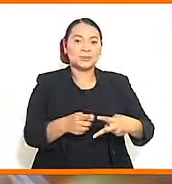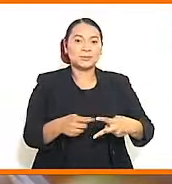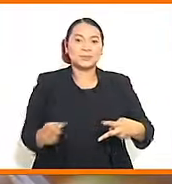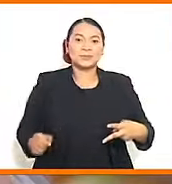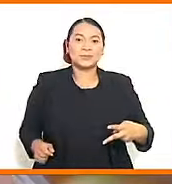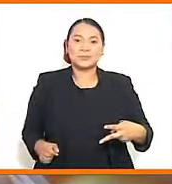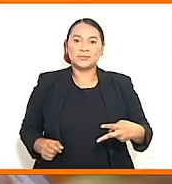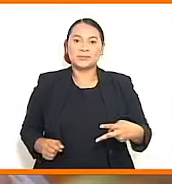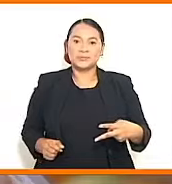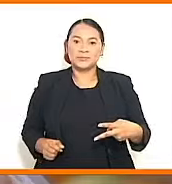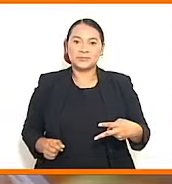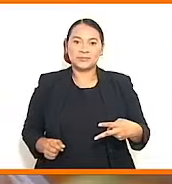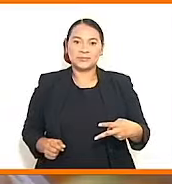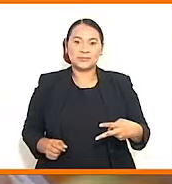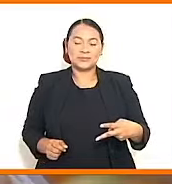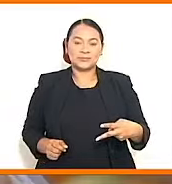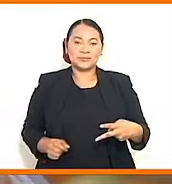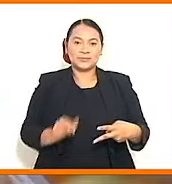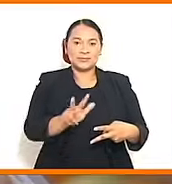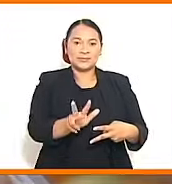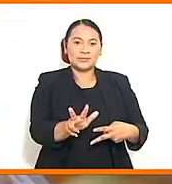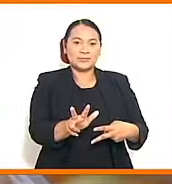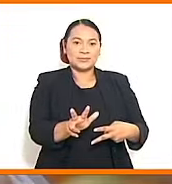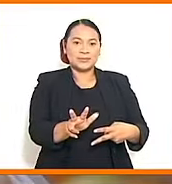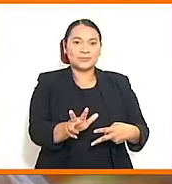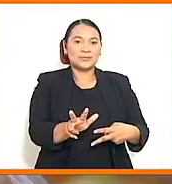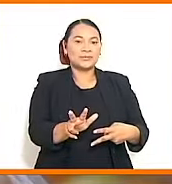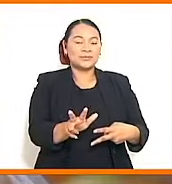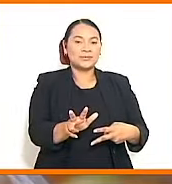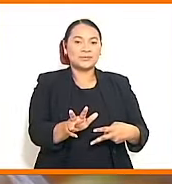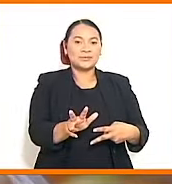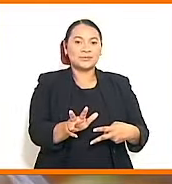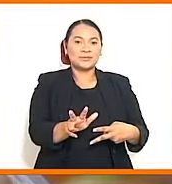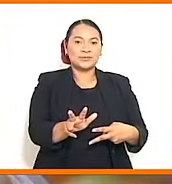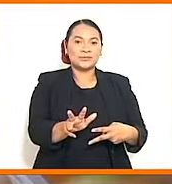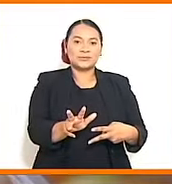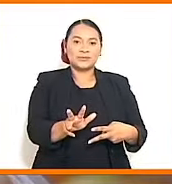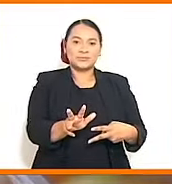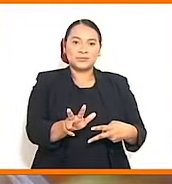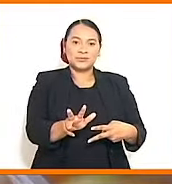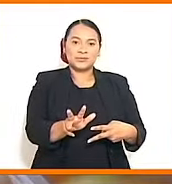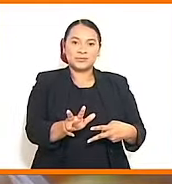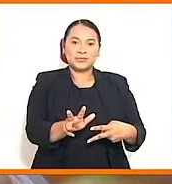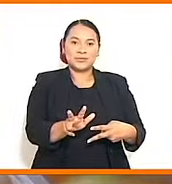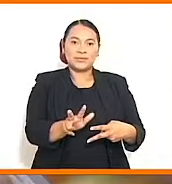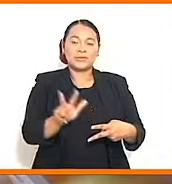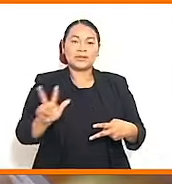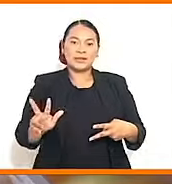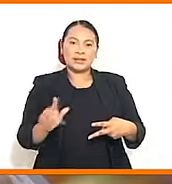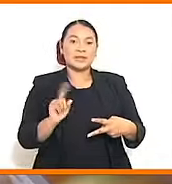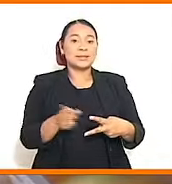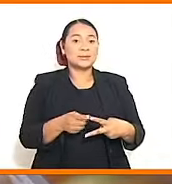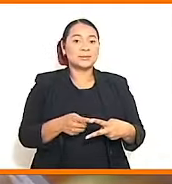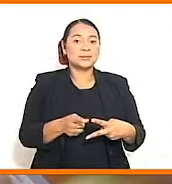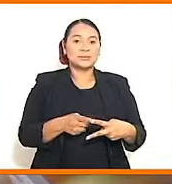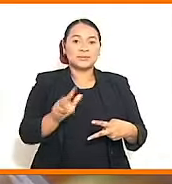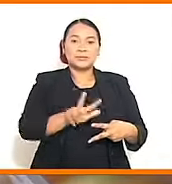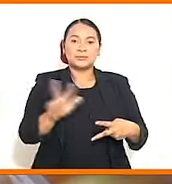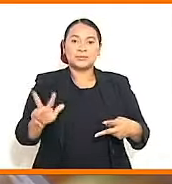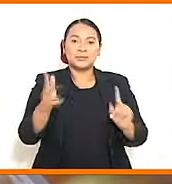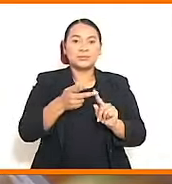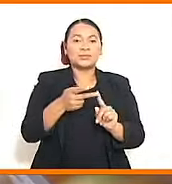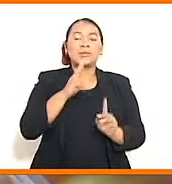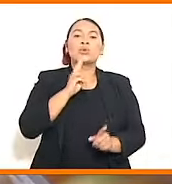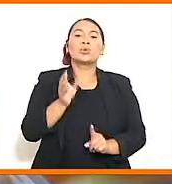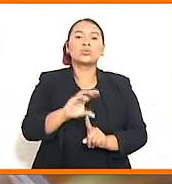es el 3. Segundo dígito seleccionado. Este es el 3, número ganador 33, con